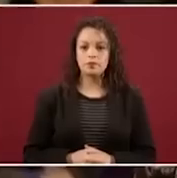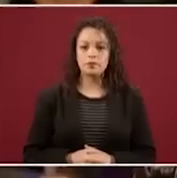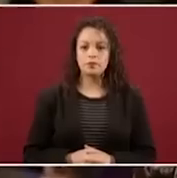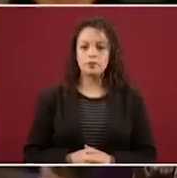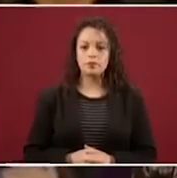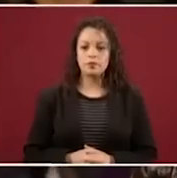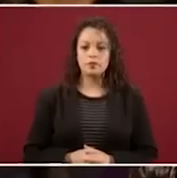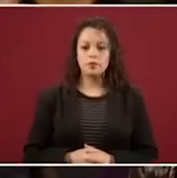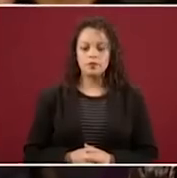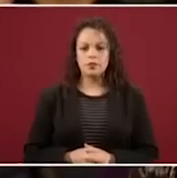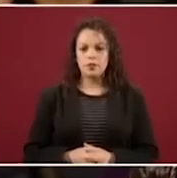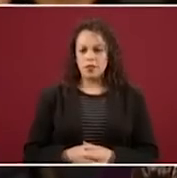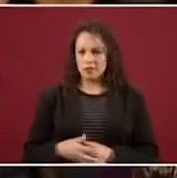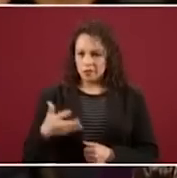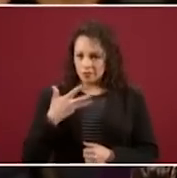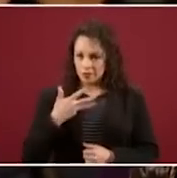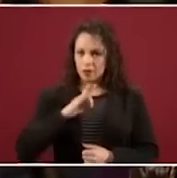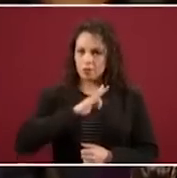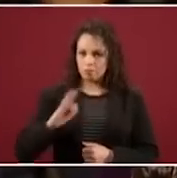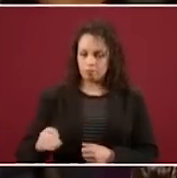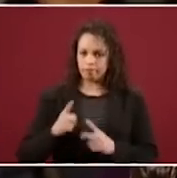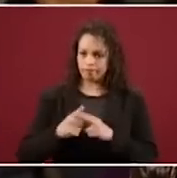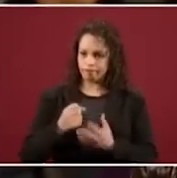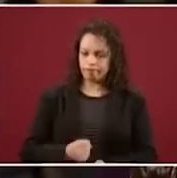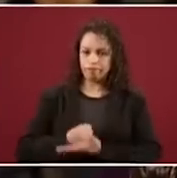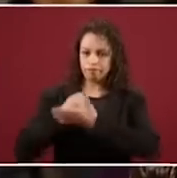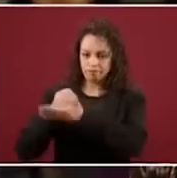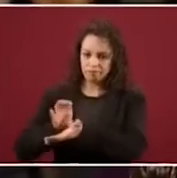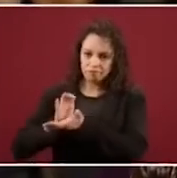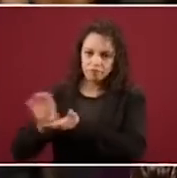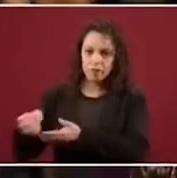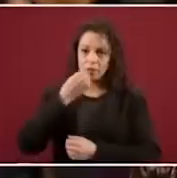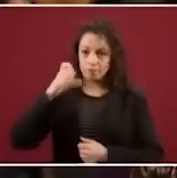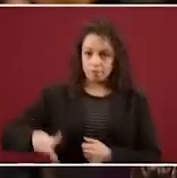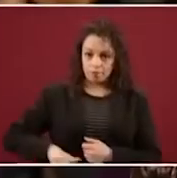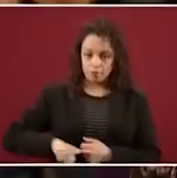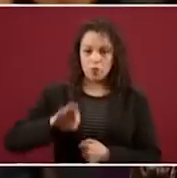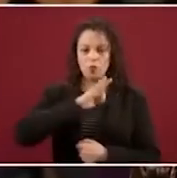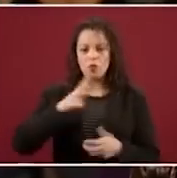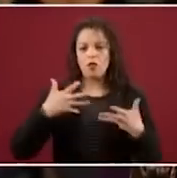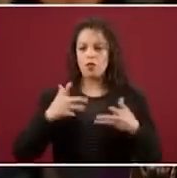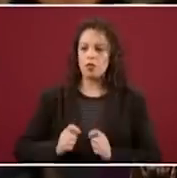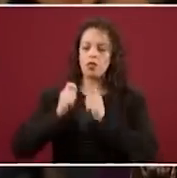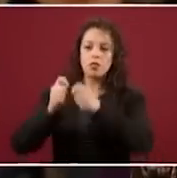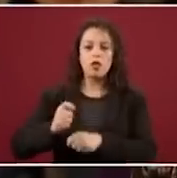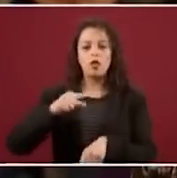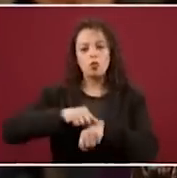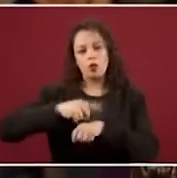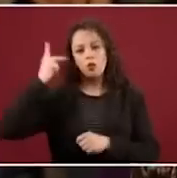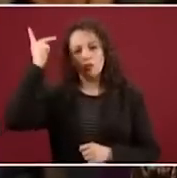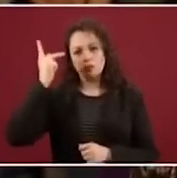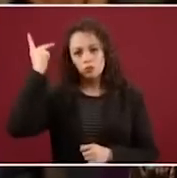asignar presupuesto para que las escuelas públicas puedan contar con un psicólogo o psicóloga que pueda atender a